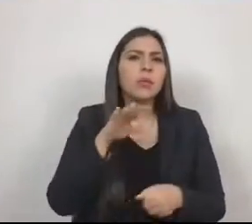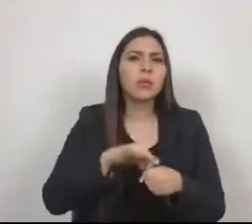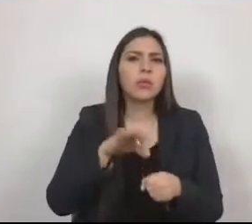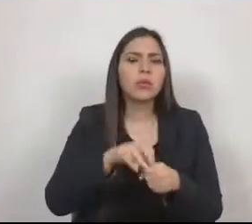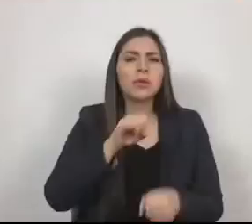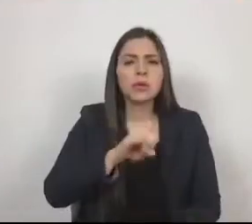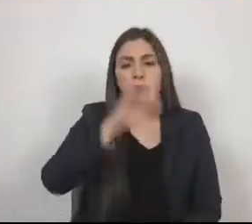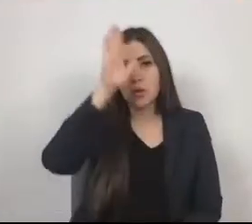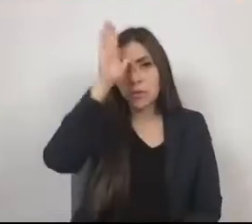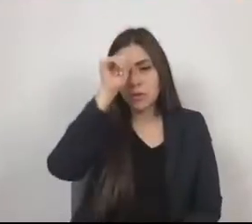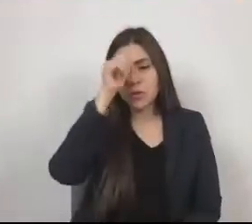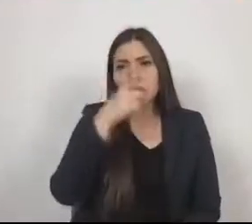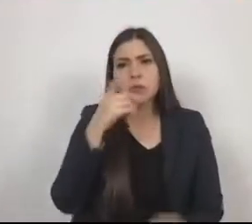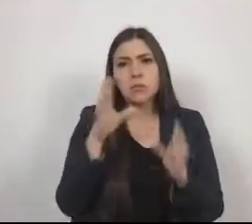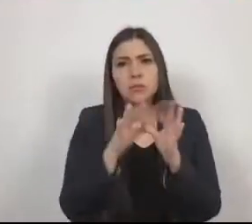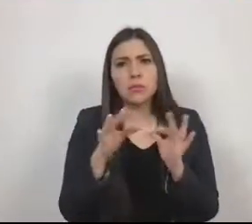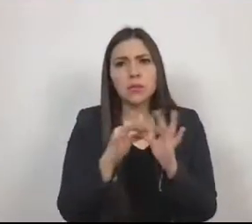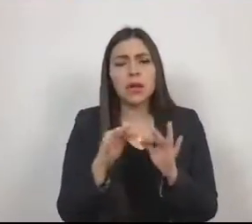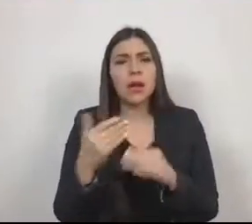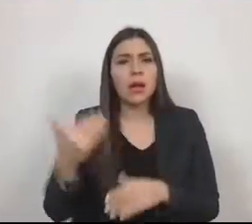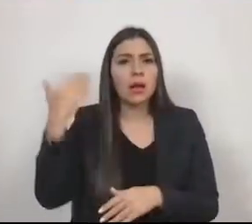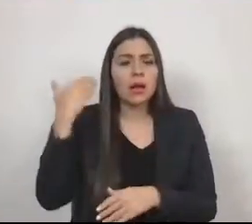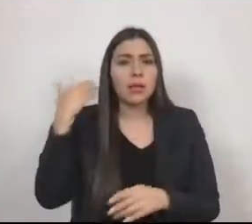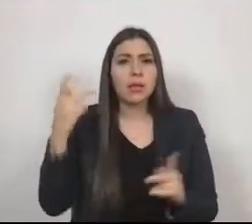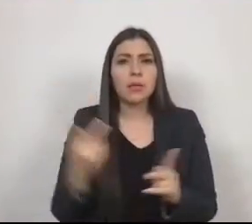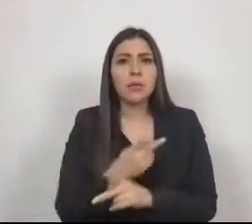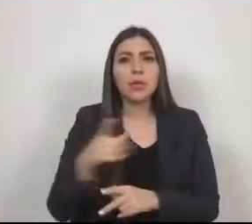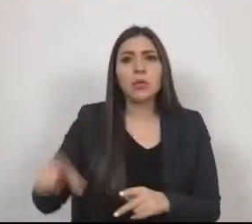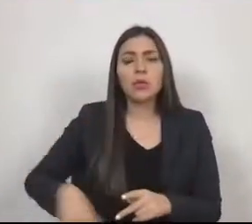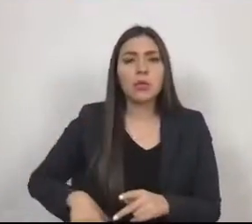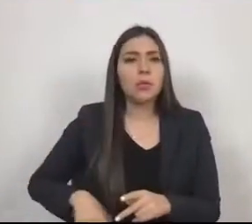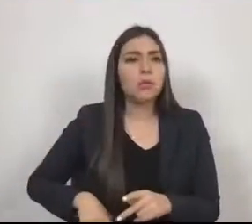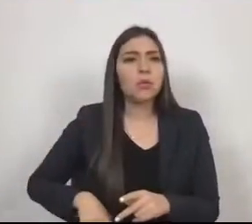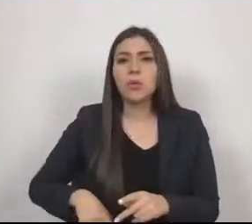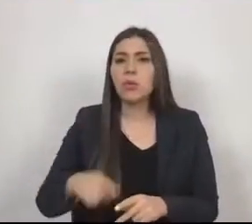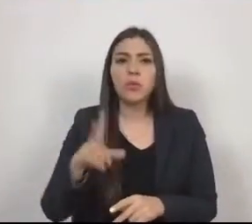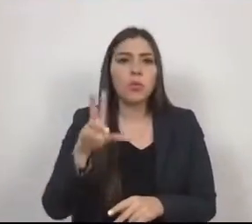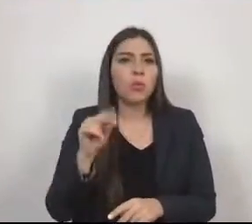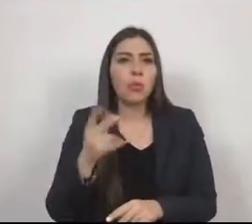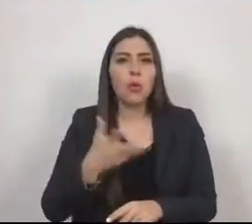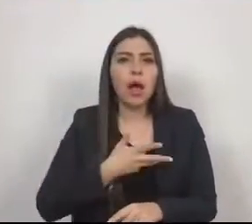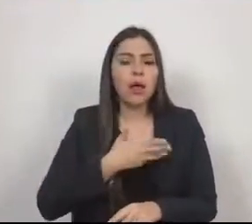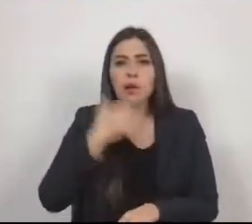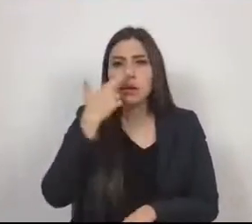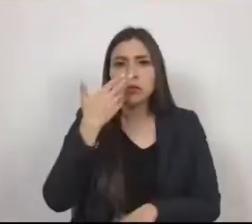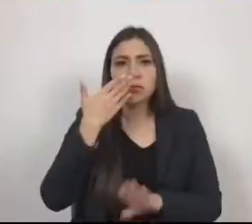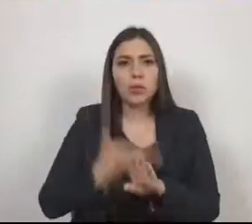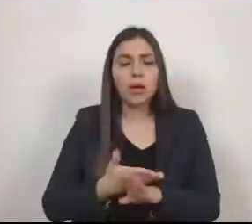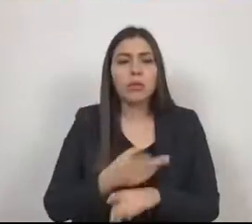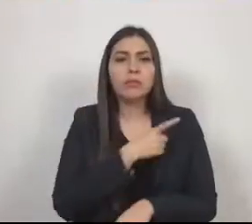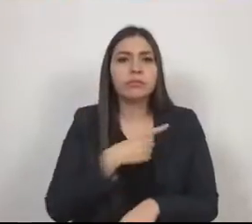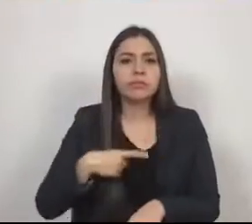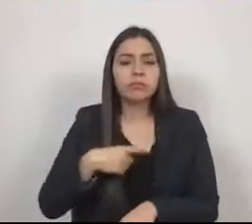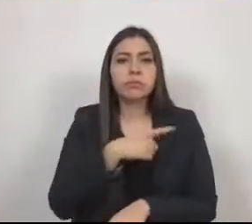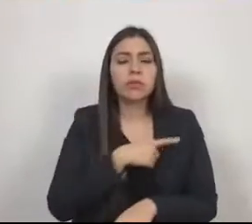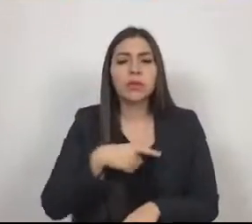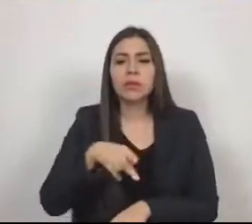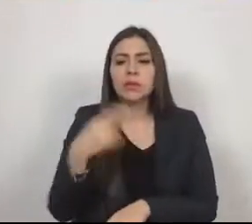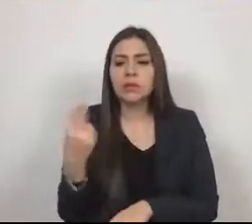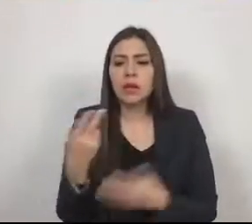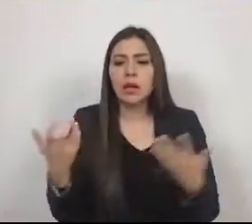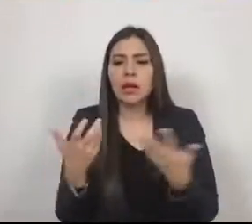dictámenes razonaron que muchas administraciones municipales no eran responsables de esas deudas y se tenía que hacer algo al